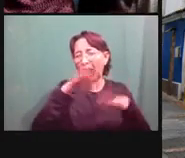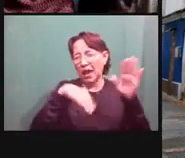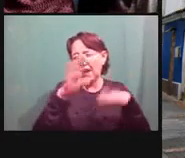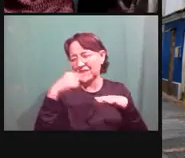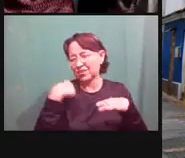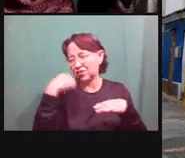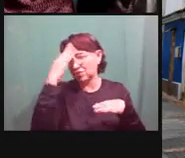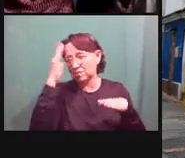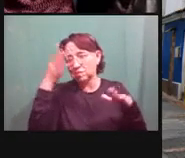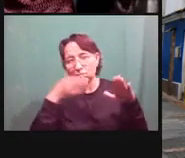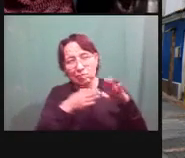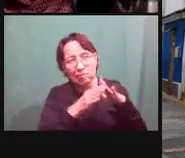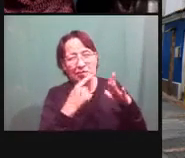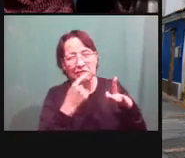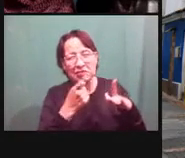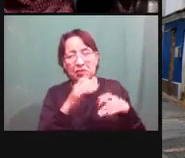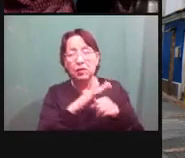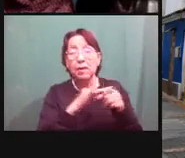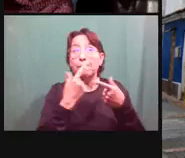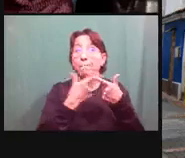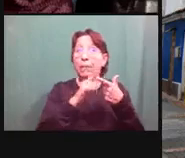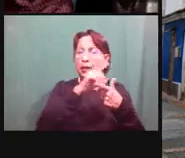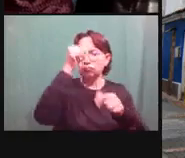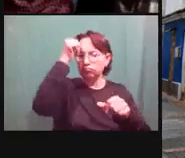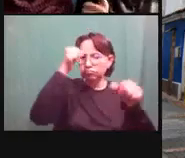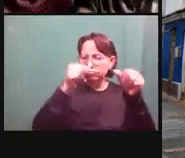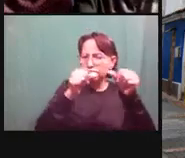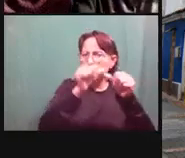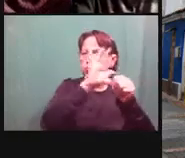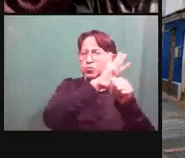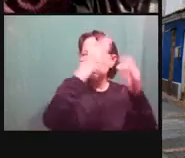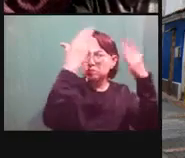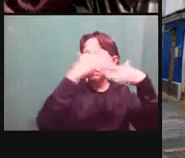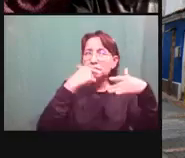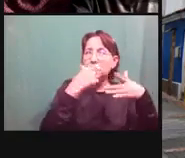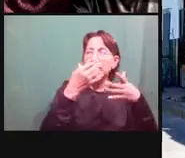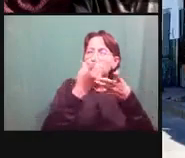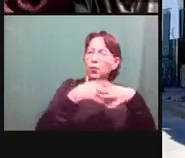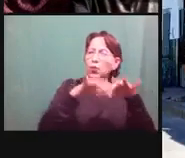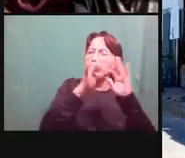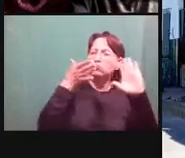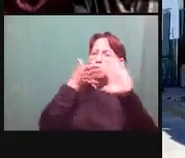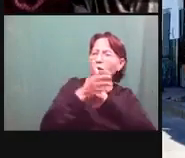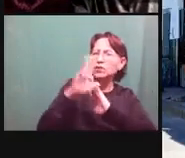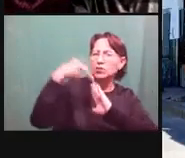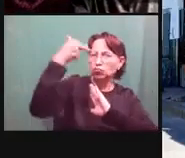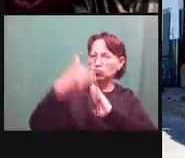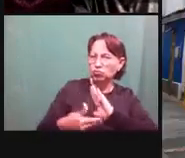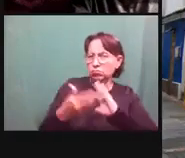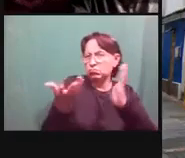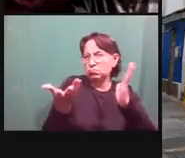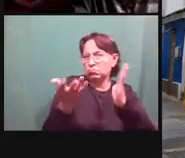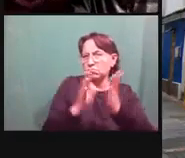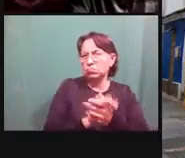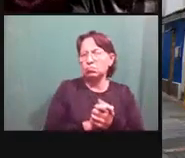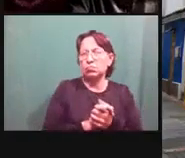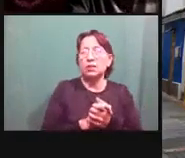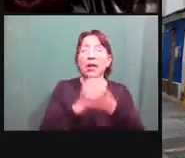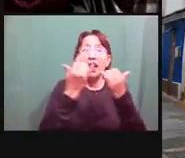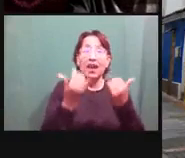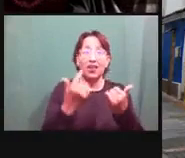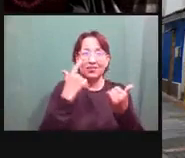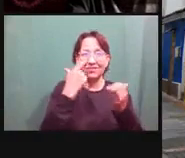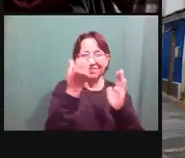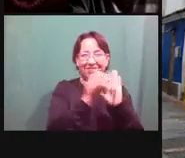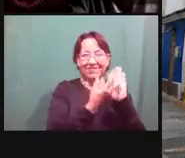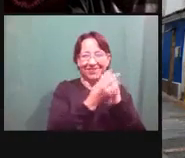memoria escondida y donde puede ser importante contar con ella para seguir contando nuestra historia. Digamos, en este